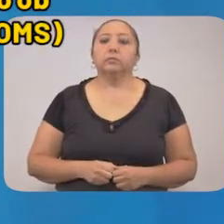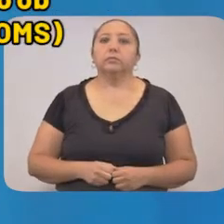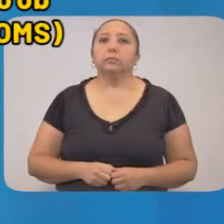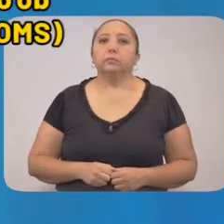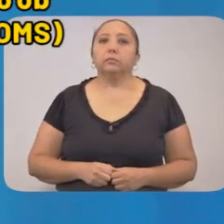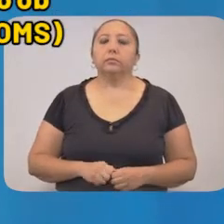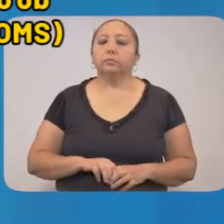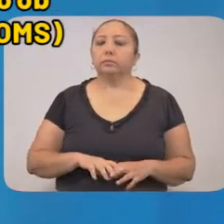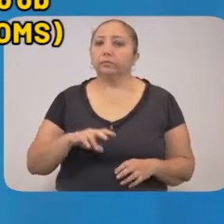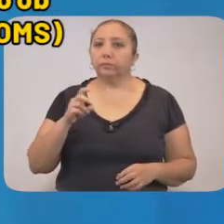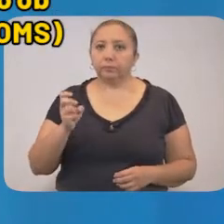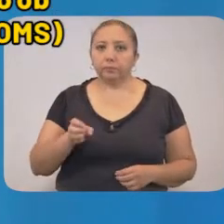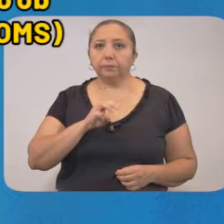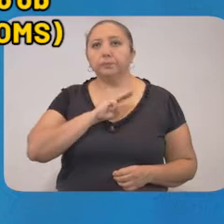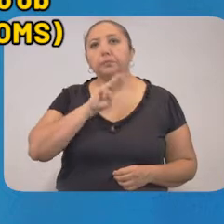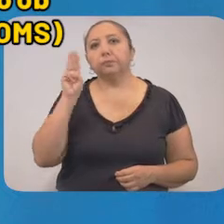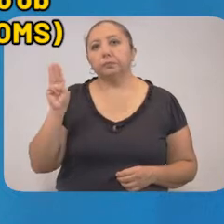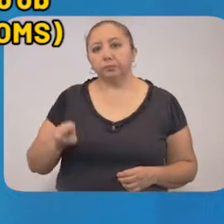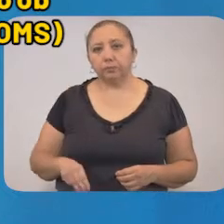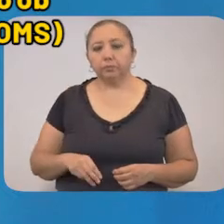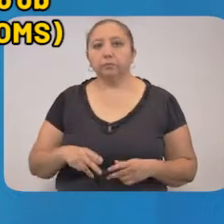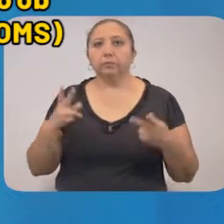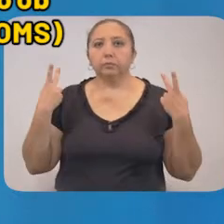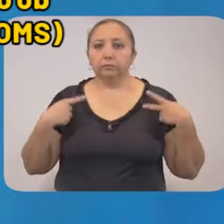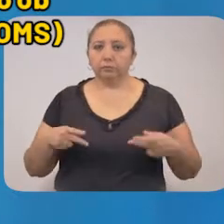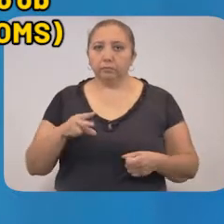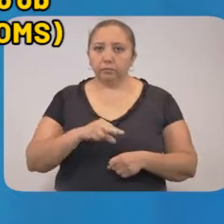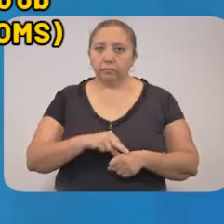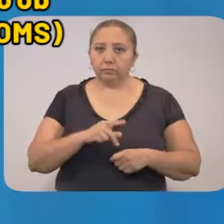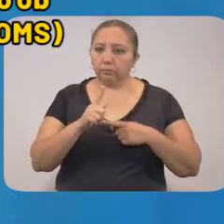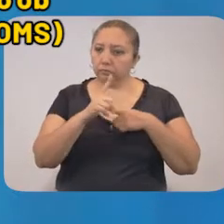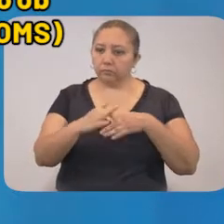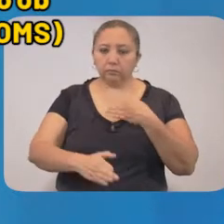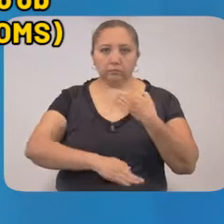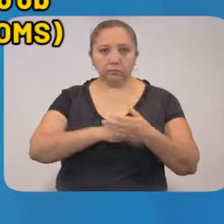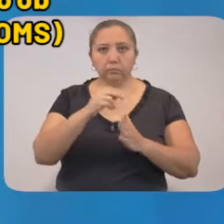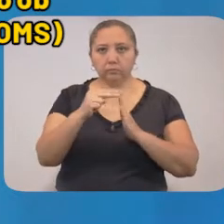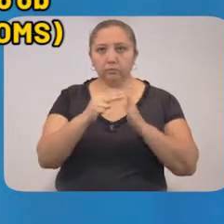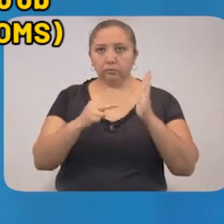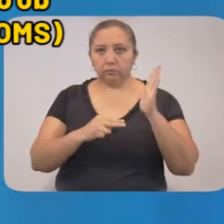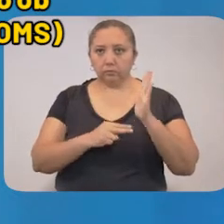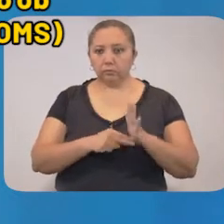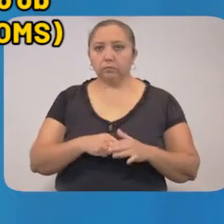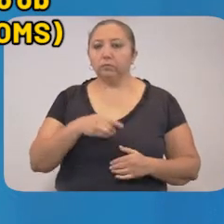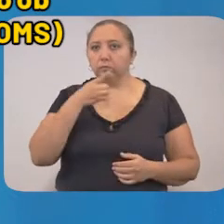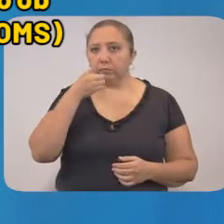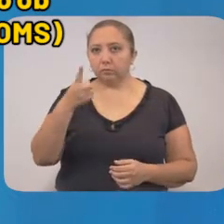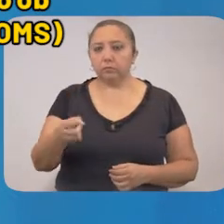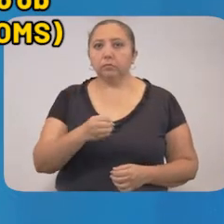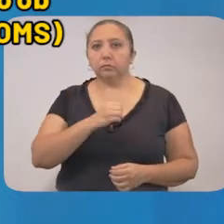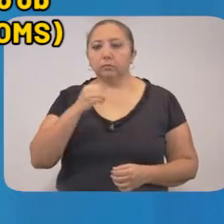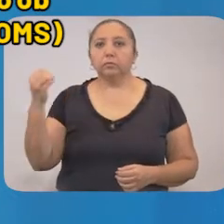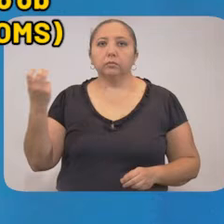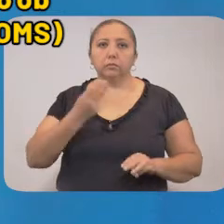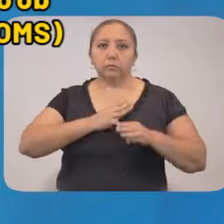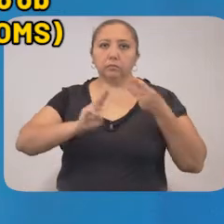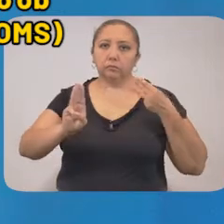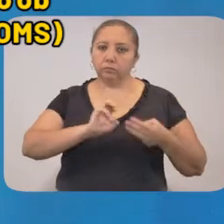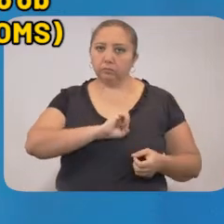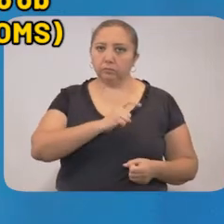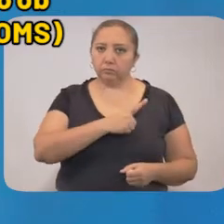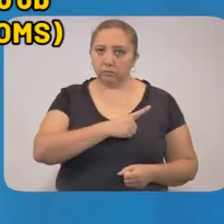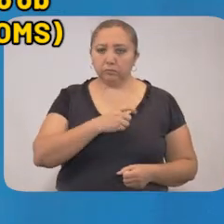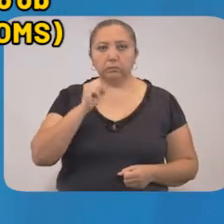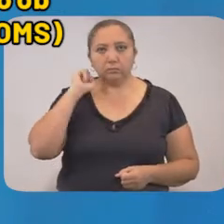Tras la confirmación de estos sensibles hechos, el personal médico siguió los protocolos y lineamientos marcados por la Organización Mundial de la